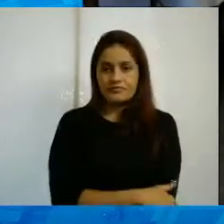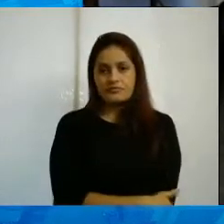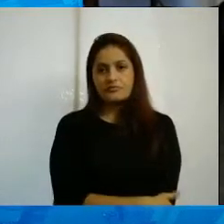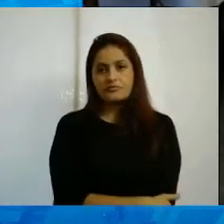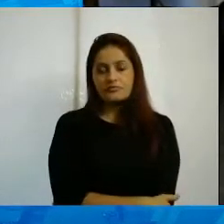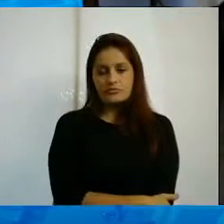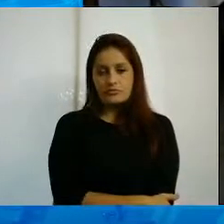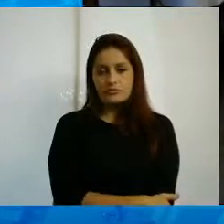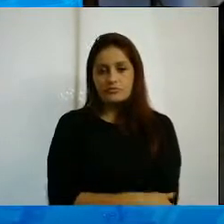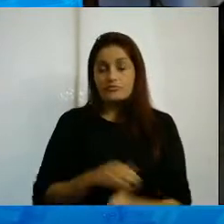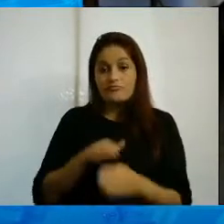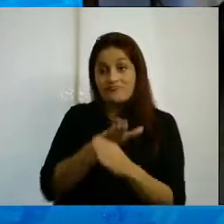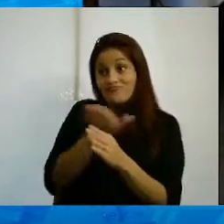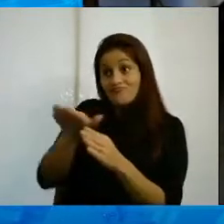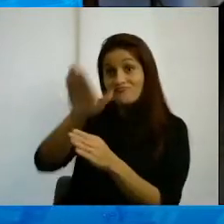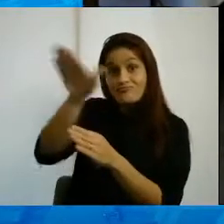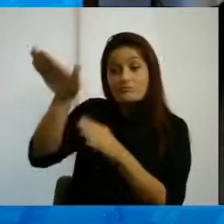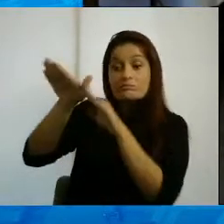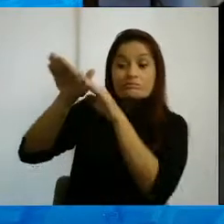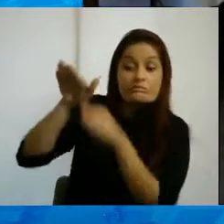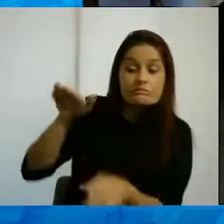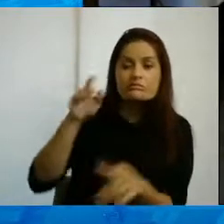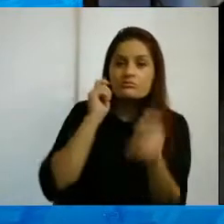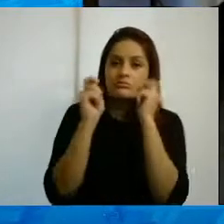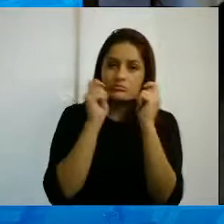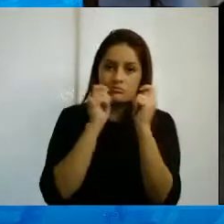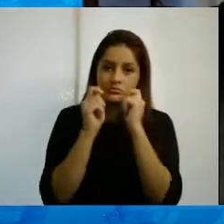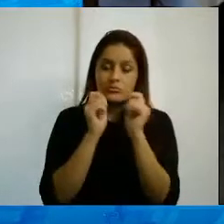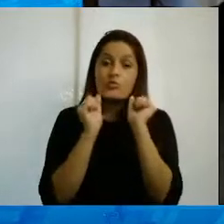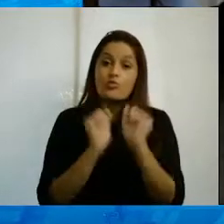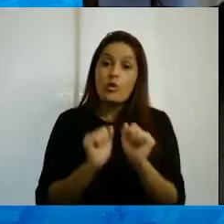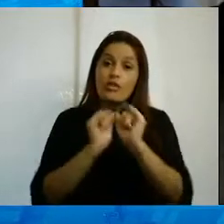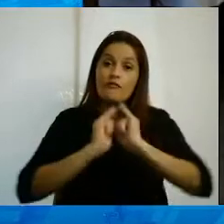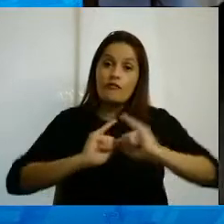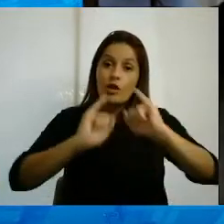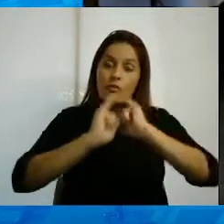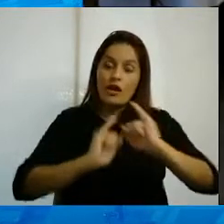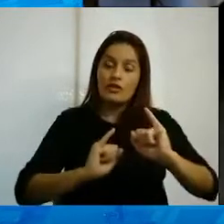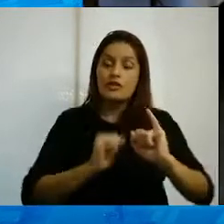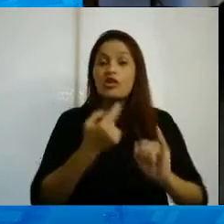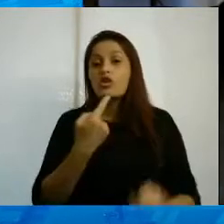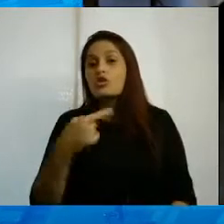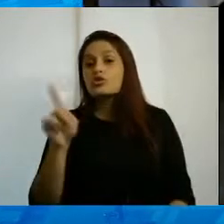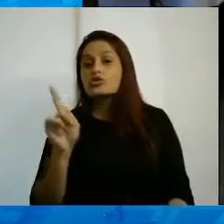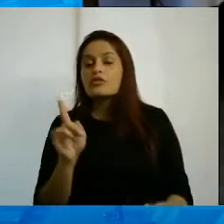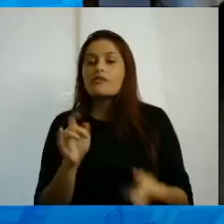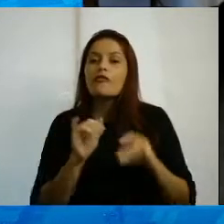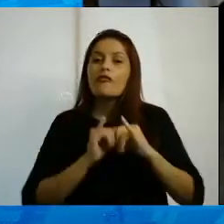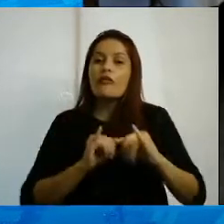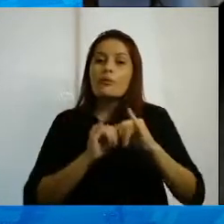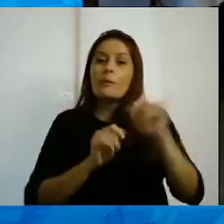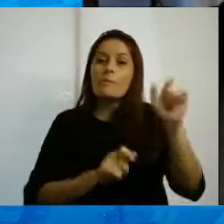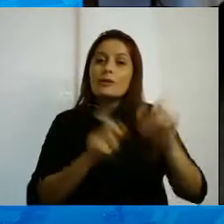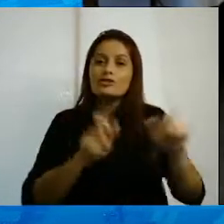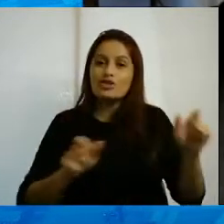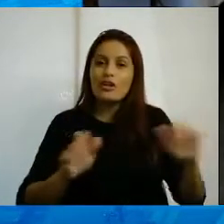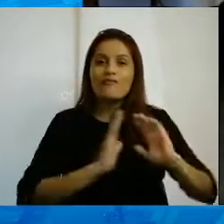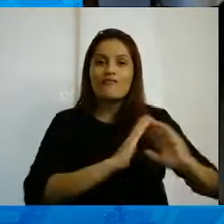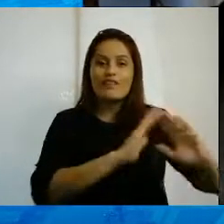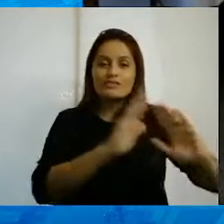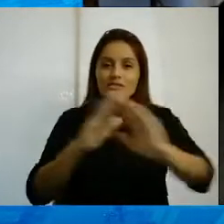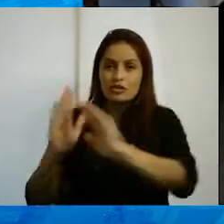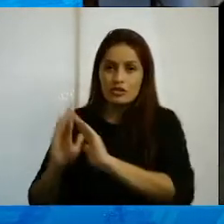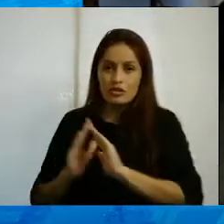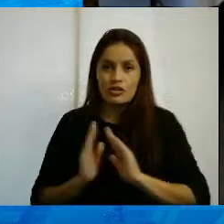cuesta es bastante peligrosa. Poder informarle también en otro punto a Melipilla, a los vecinos, a las